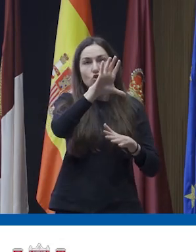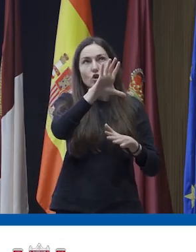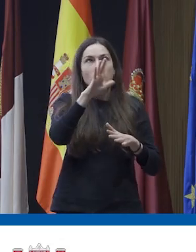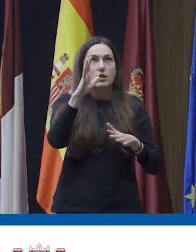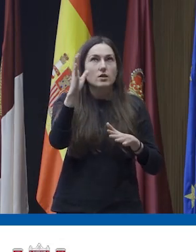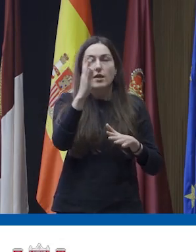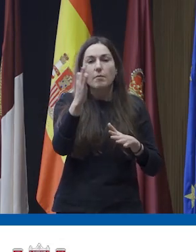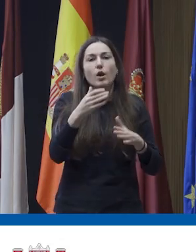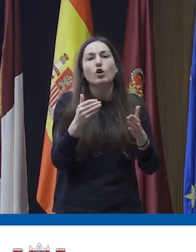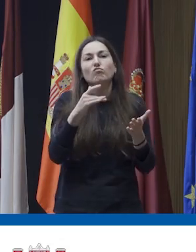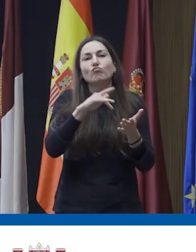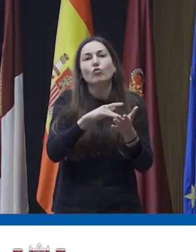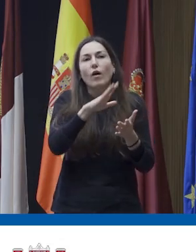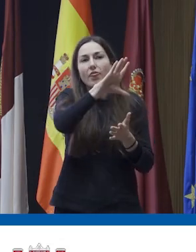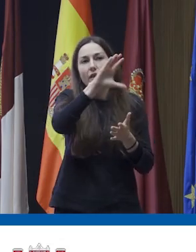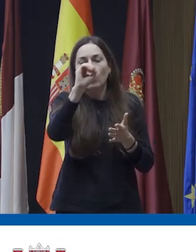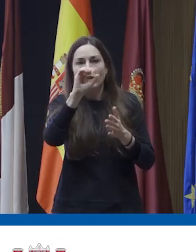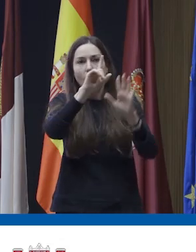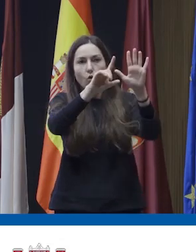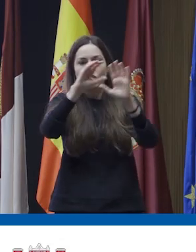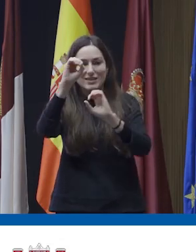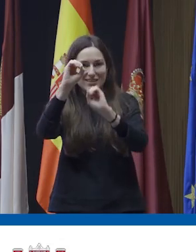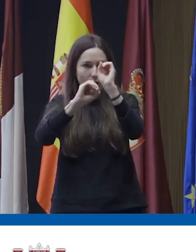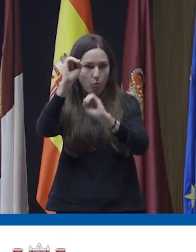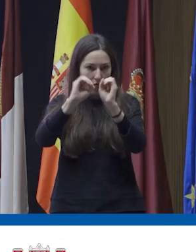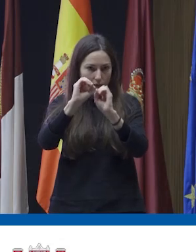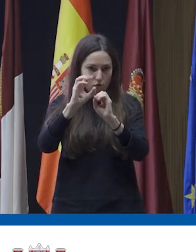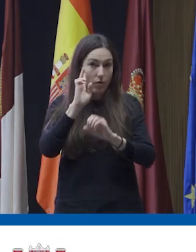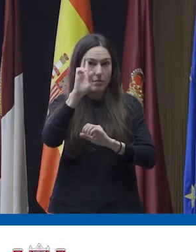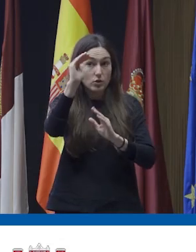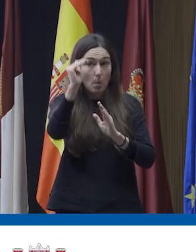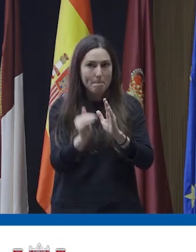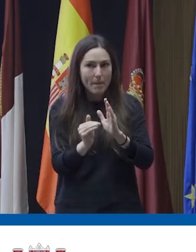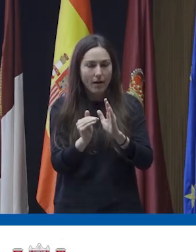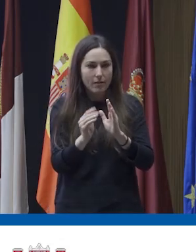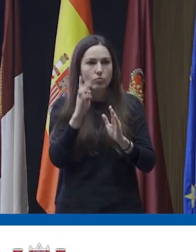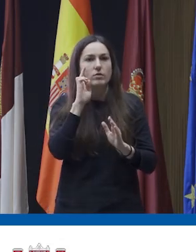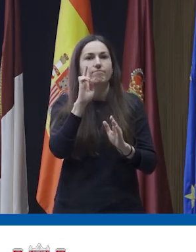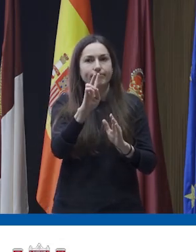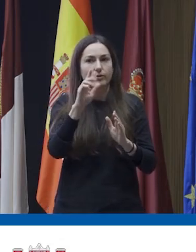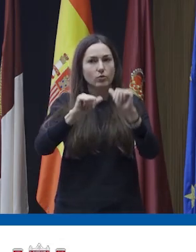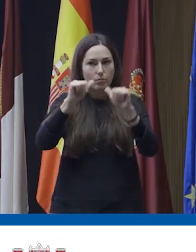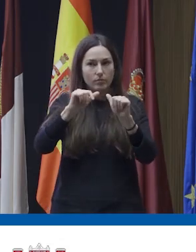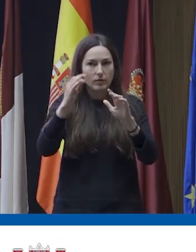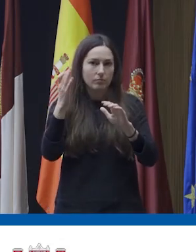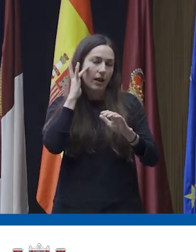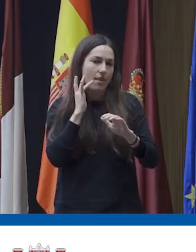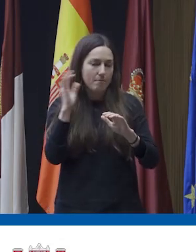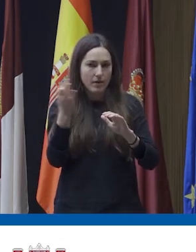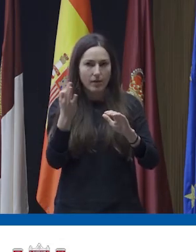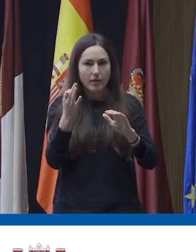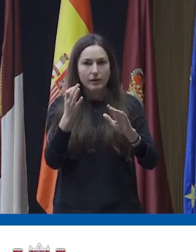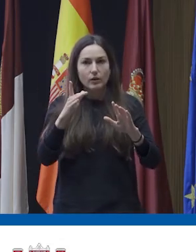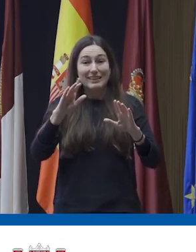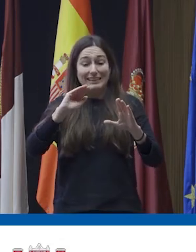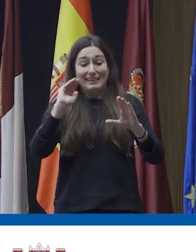Cuando vuelve otra vez a bajar la visión y vemos que compensa, porque el láser no es inocuo, el láser normalmente lo tenemos que enfocar muy bien detrás,